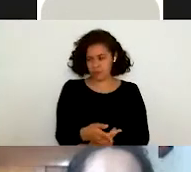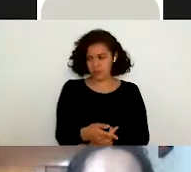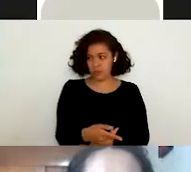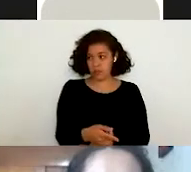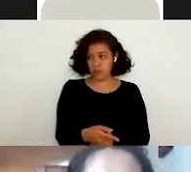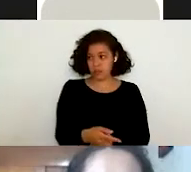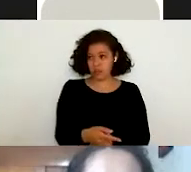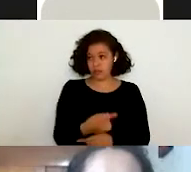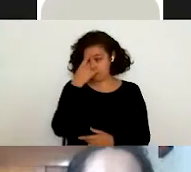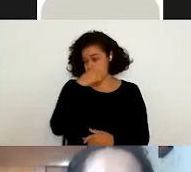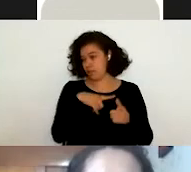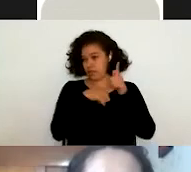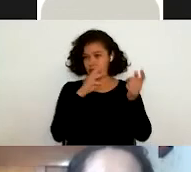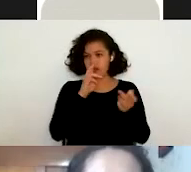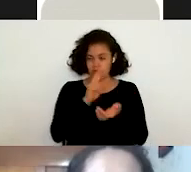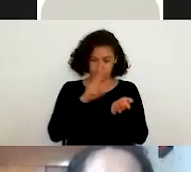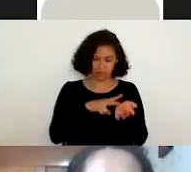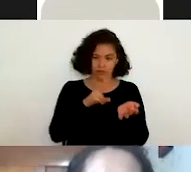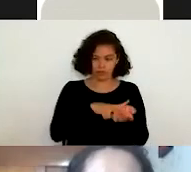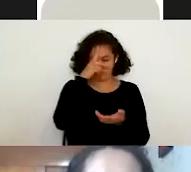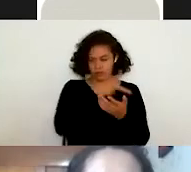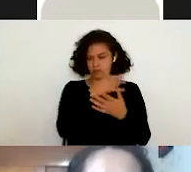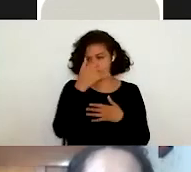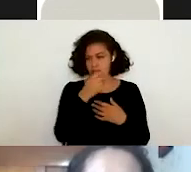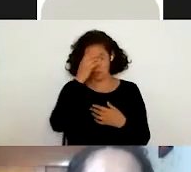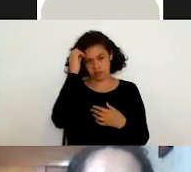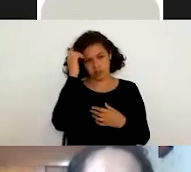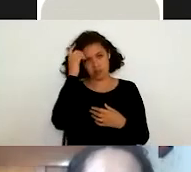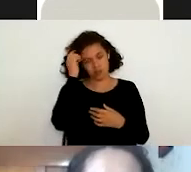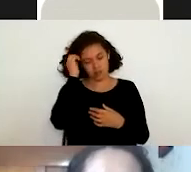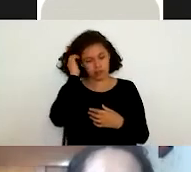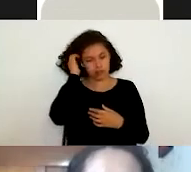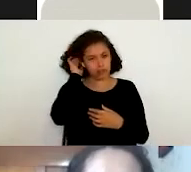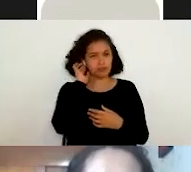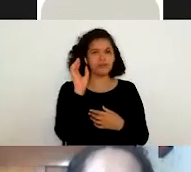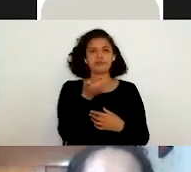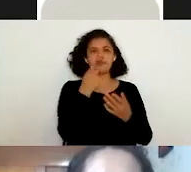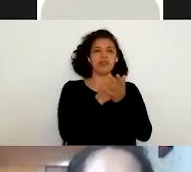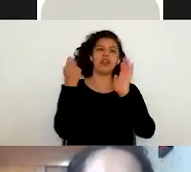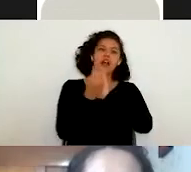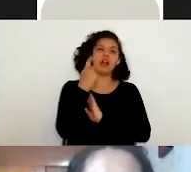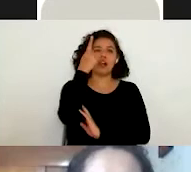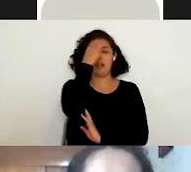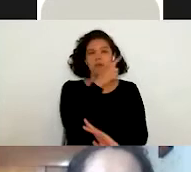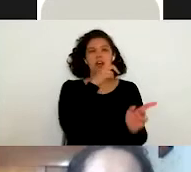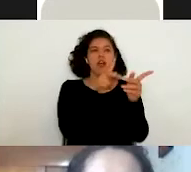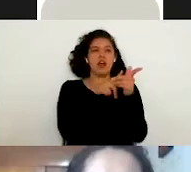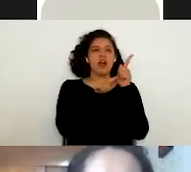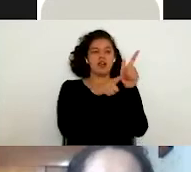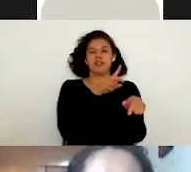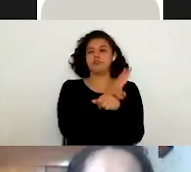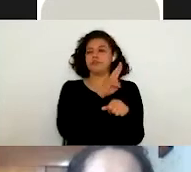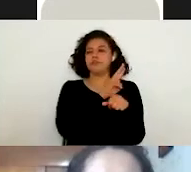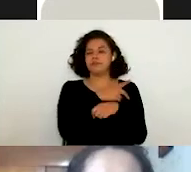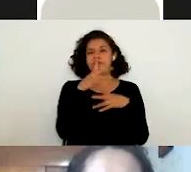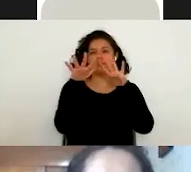hacer este seguimiento de los proyectos. Otra técnica que se propone en el seguimiento son realizar